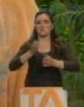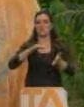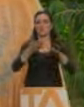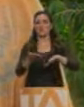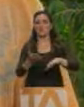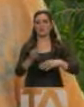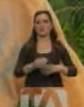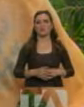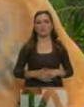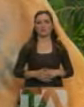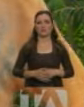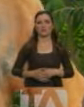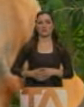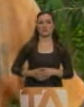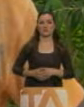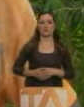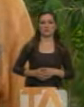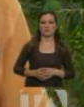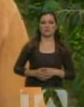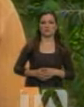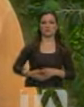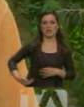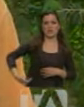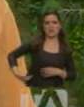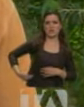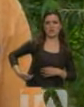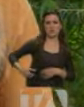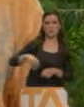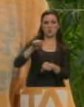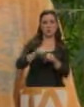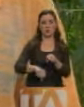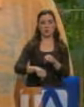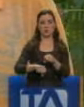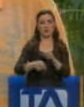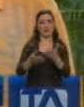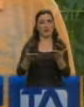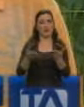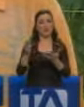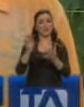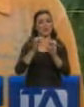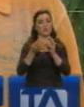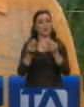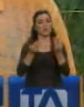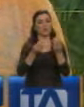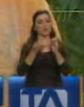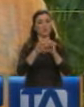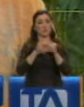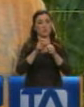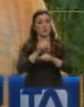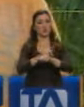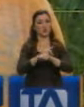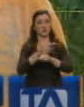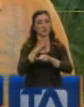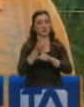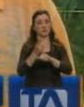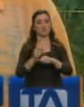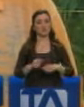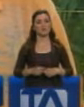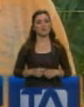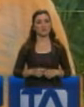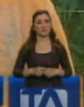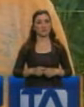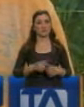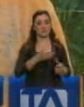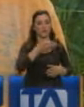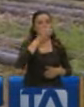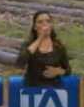Se murió con el destrozado el hígado porque decían en ese tiempo que estaban los doctores. Ahí dicen que se había muerto, pero que tomaba